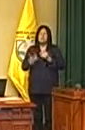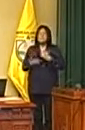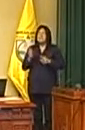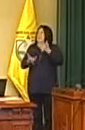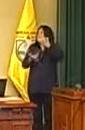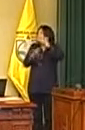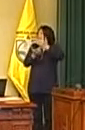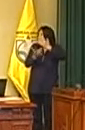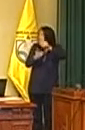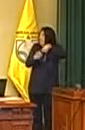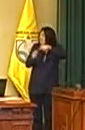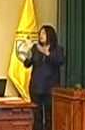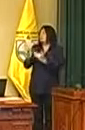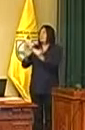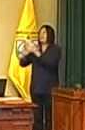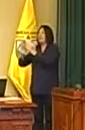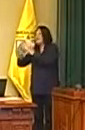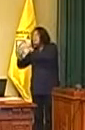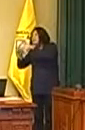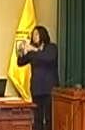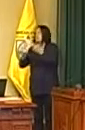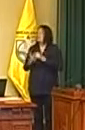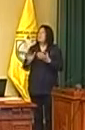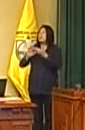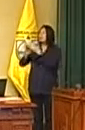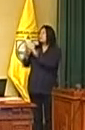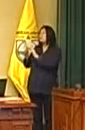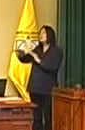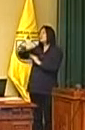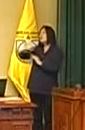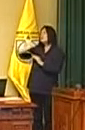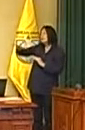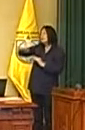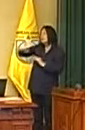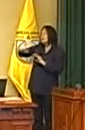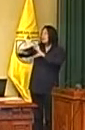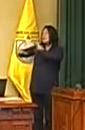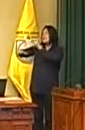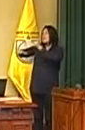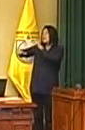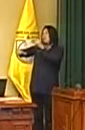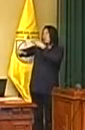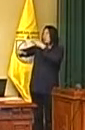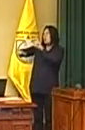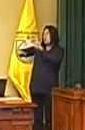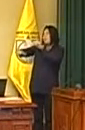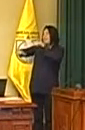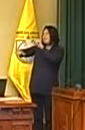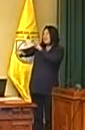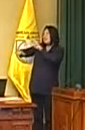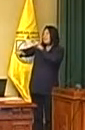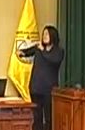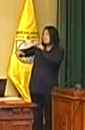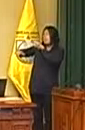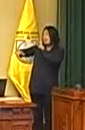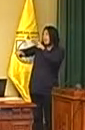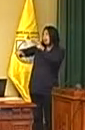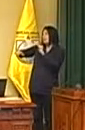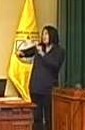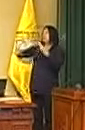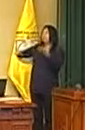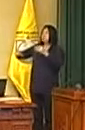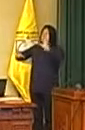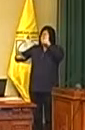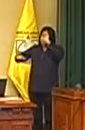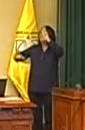de las viviendas Casas Calientes en la comunidad de Chaupibamba, distrito de Quehue, provincia de Canas,